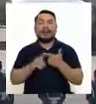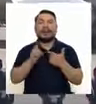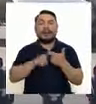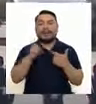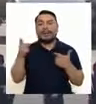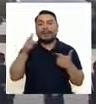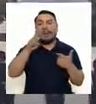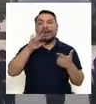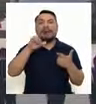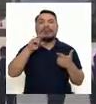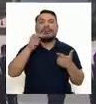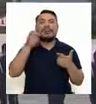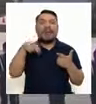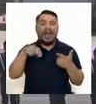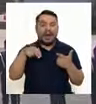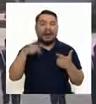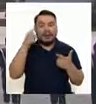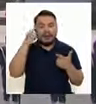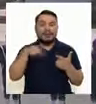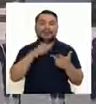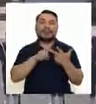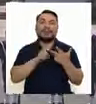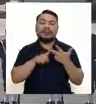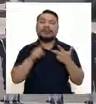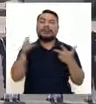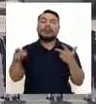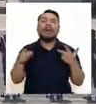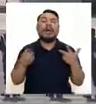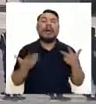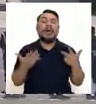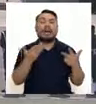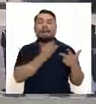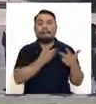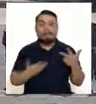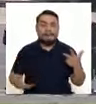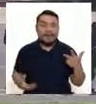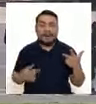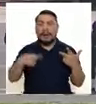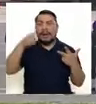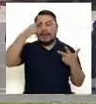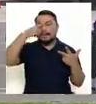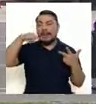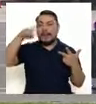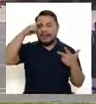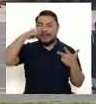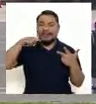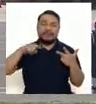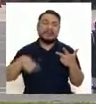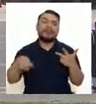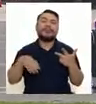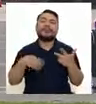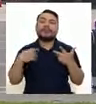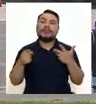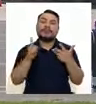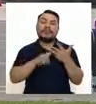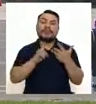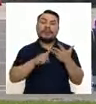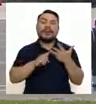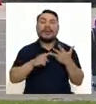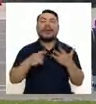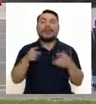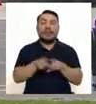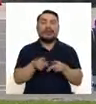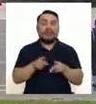Vietnam, Luon Quoc, el primer ministro de Malasia, Seri Anwar Bin Ibrahim, de Tailandia, la